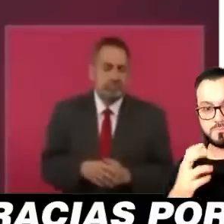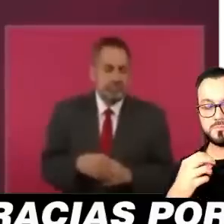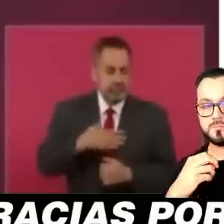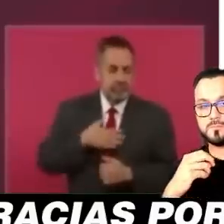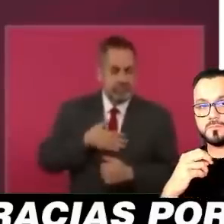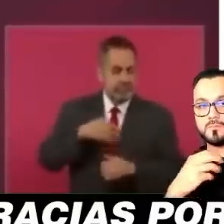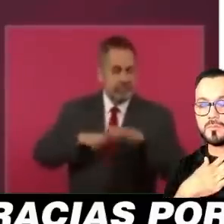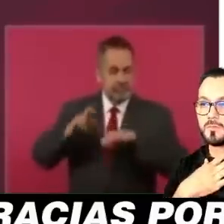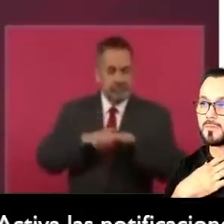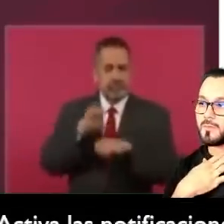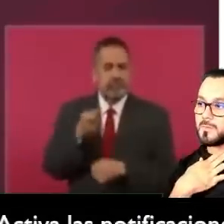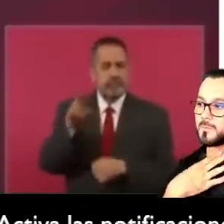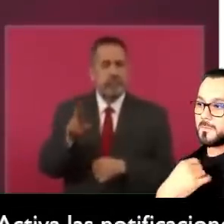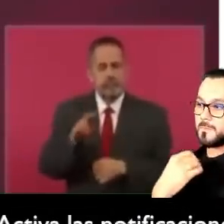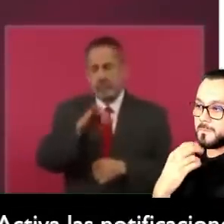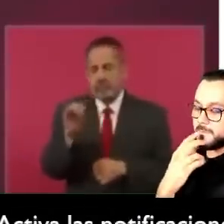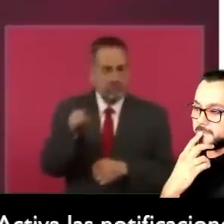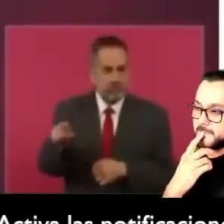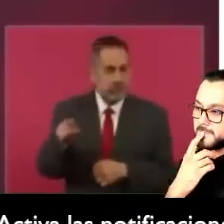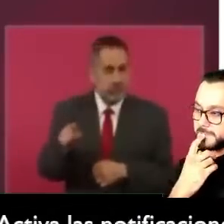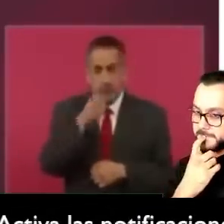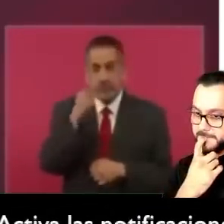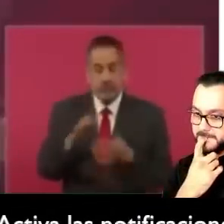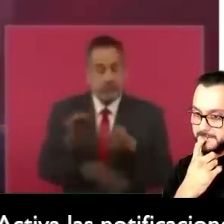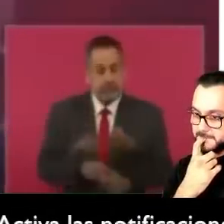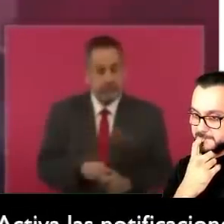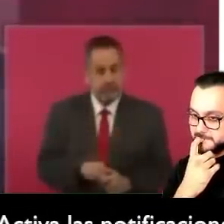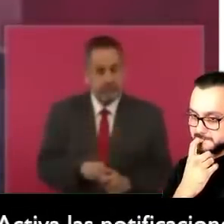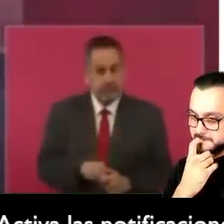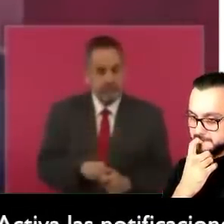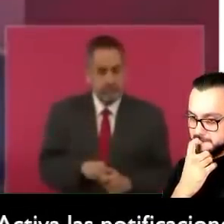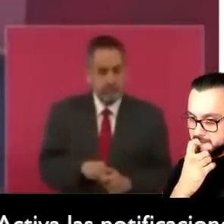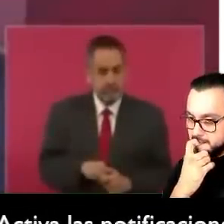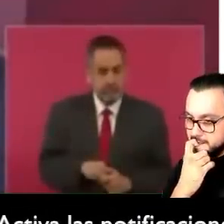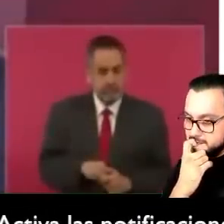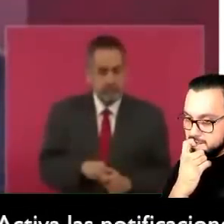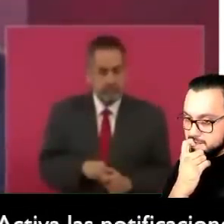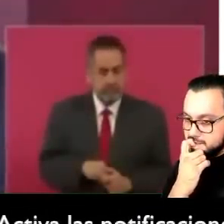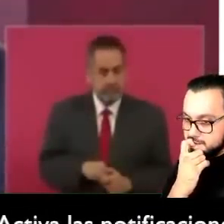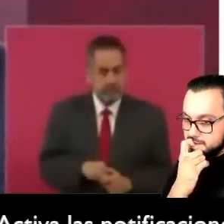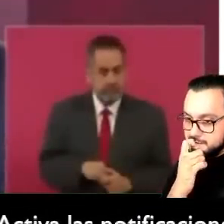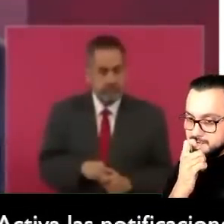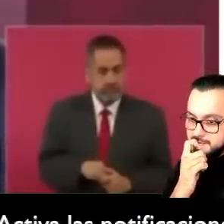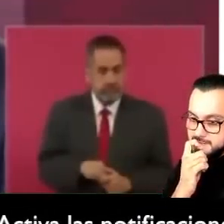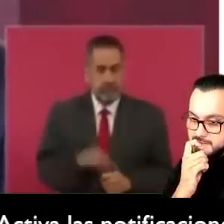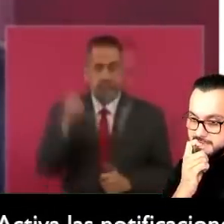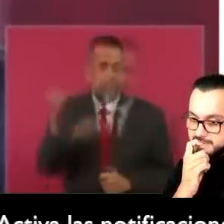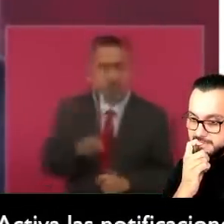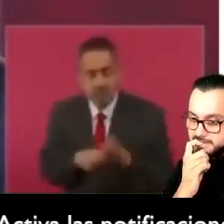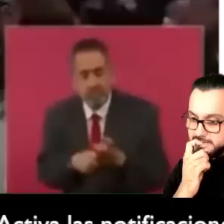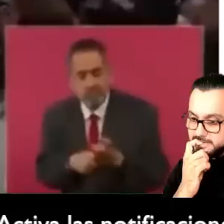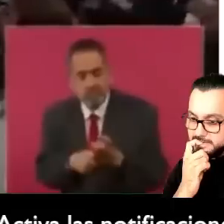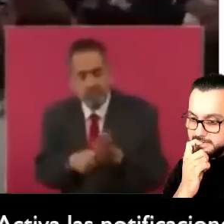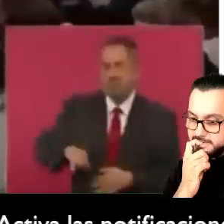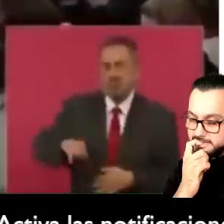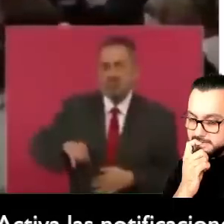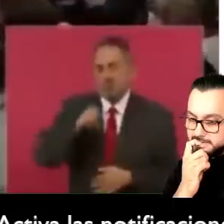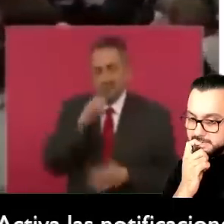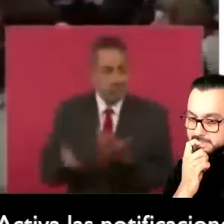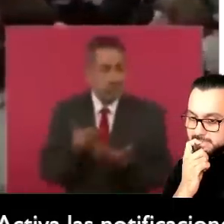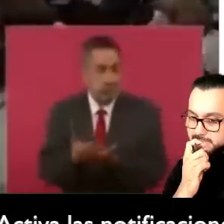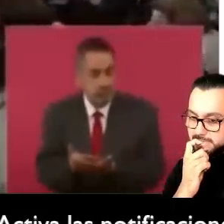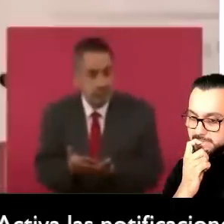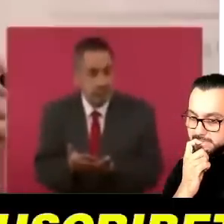nuestro, el doctor Juan Ramón de la Fuente, que no hubo interés, porque